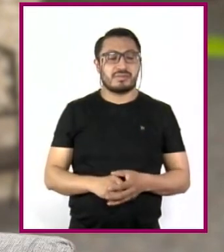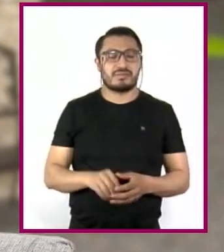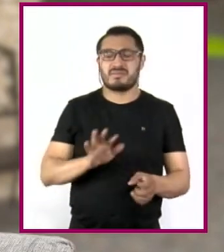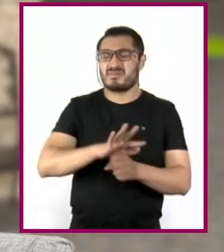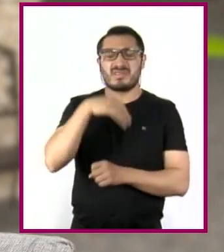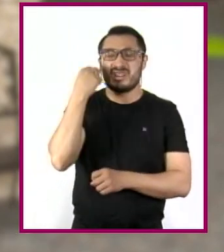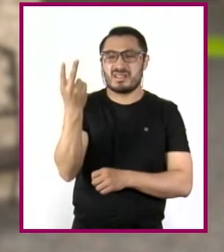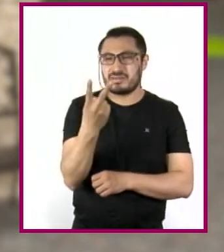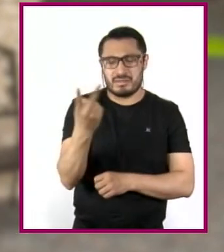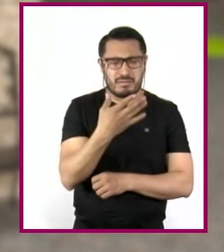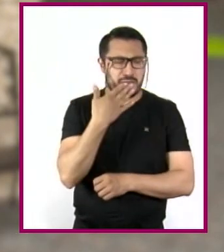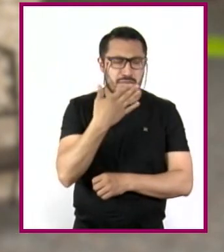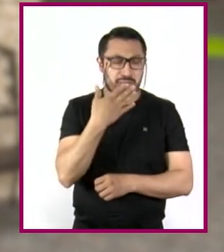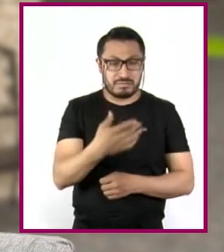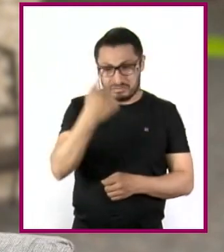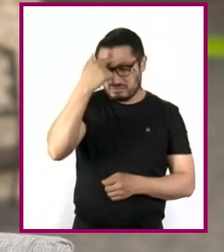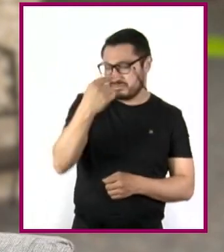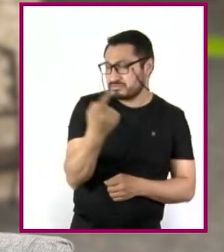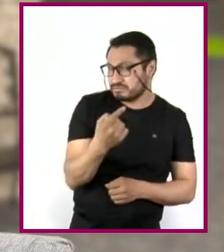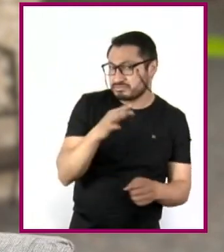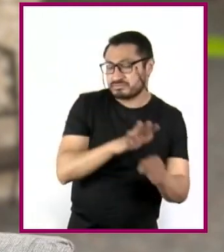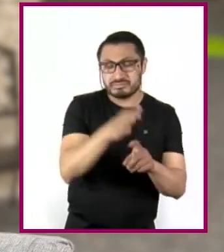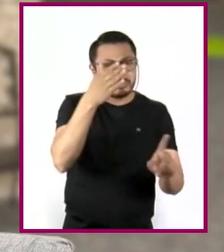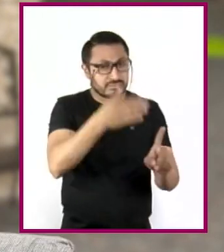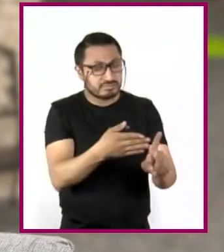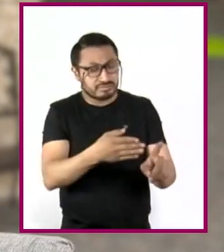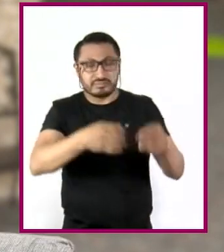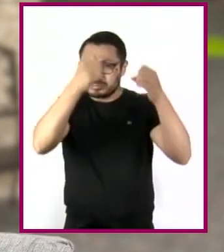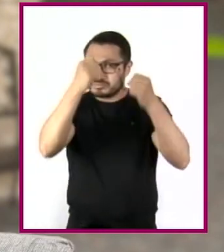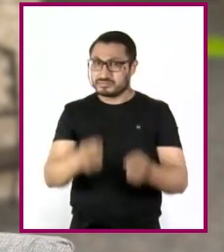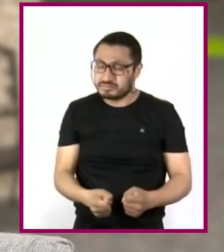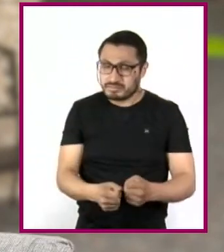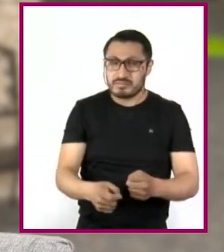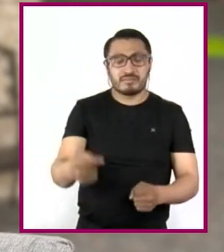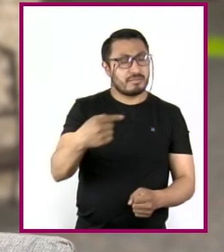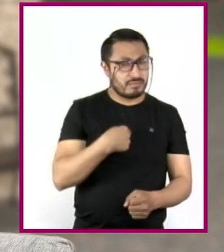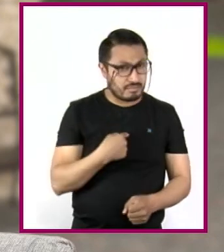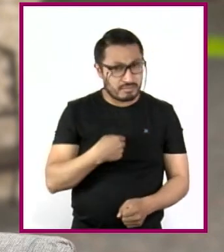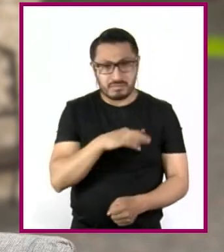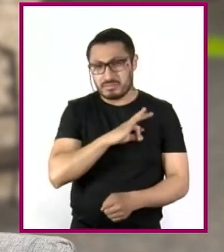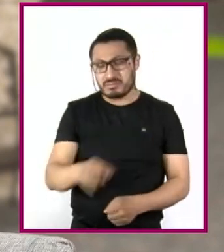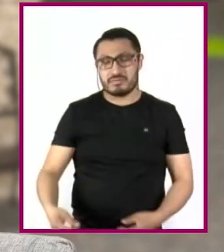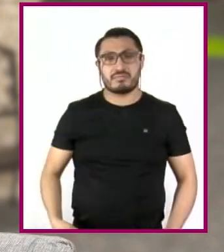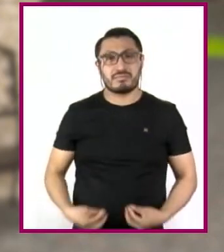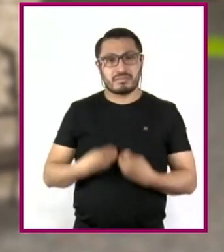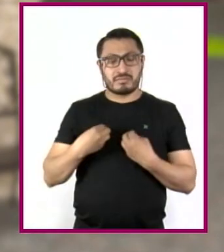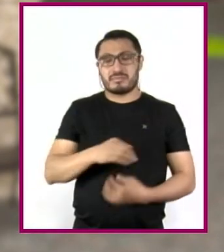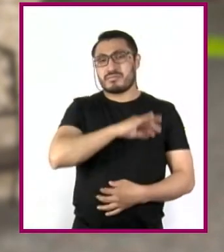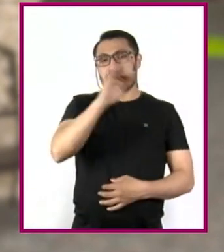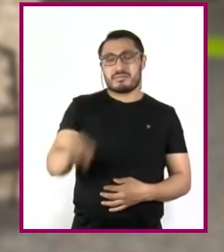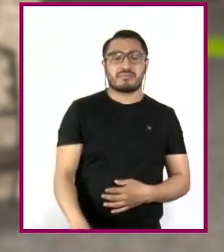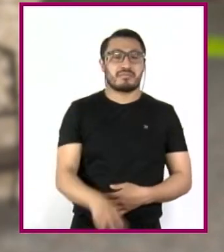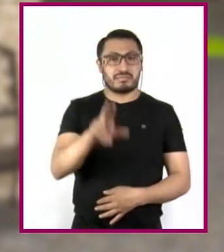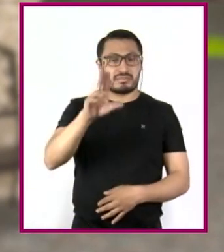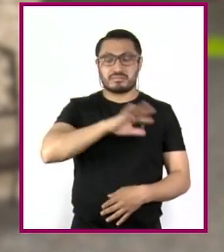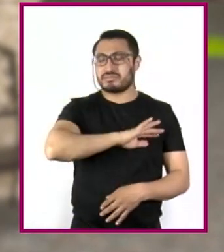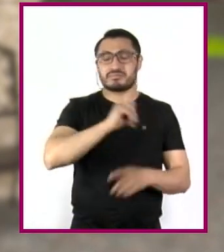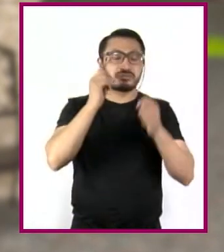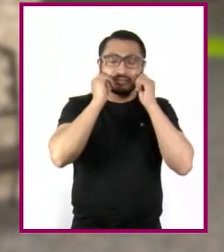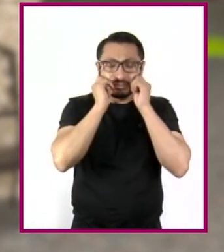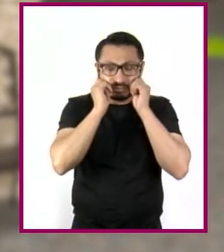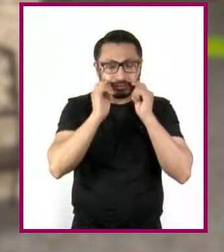de las dos me sirve. ¿Para qué? Para garantizar que yo puedo sobrevivir a la muerte. O